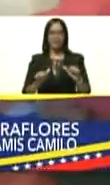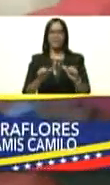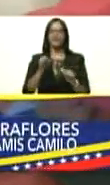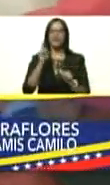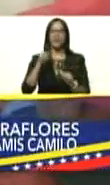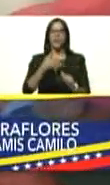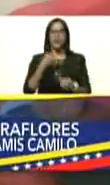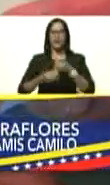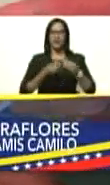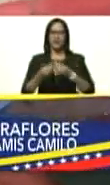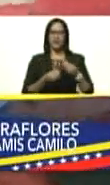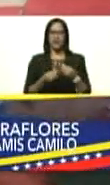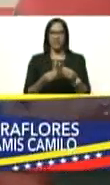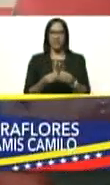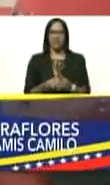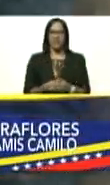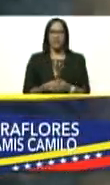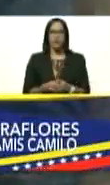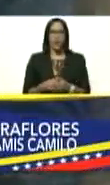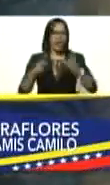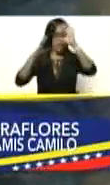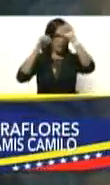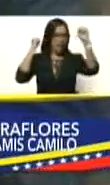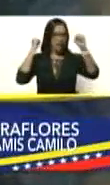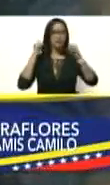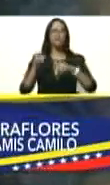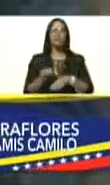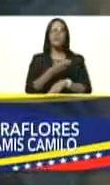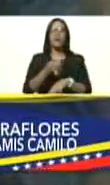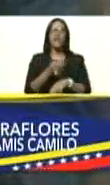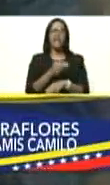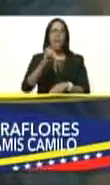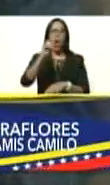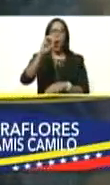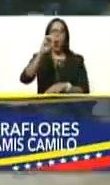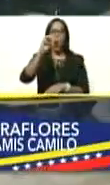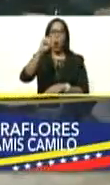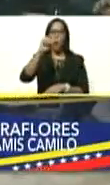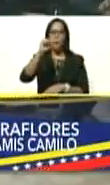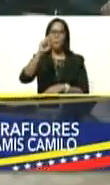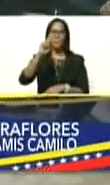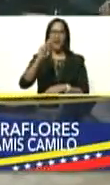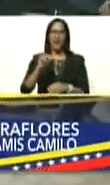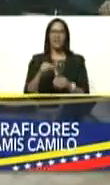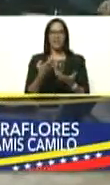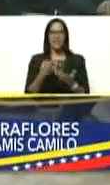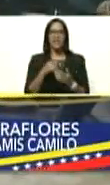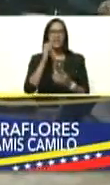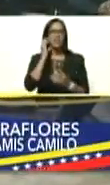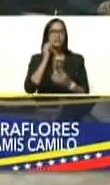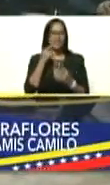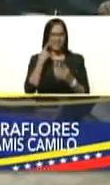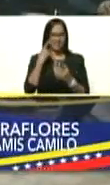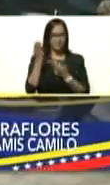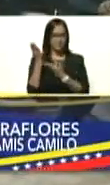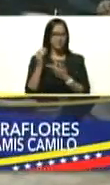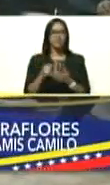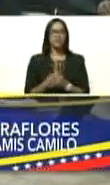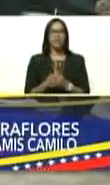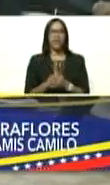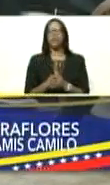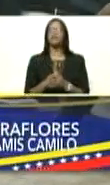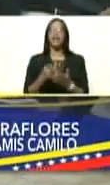que ha venido jugando el embajador del merengue, Omar Enrique, a quien el presidente en reiteradas oportunidades le